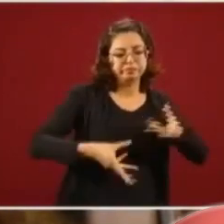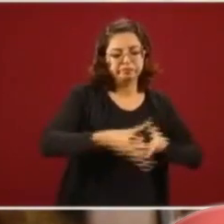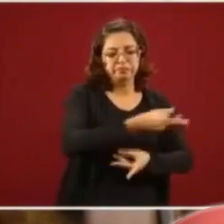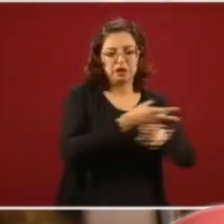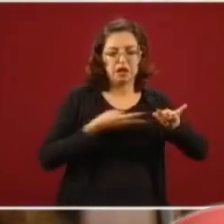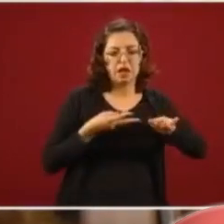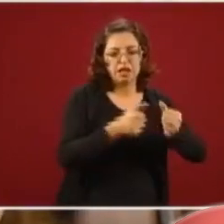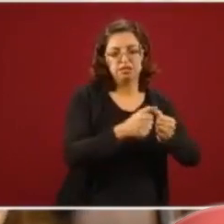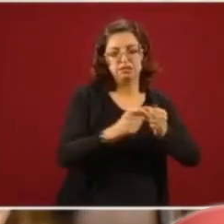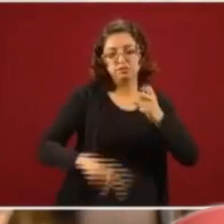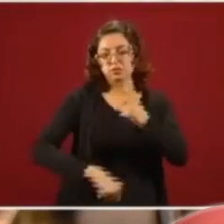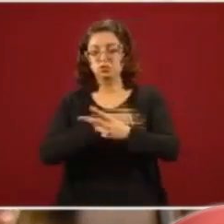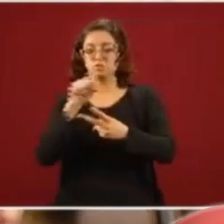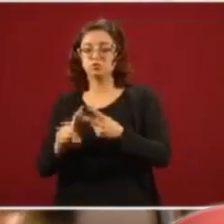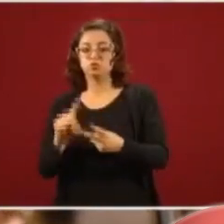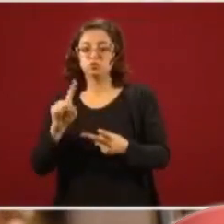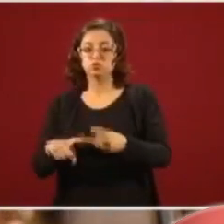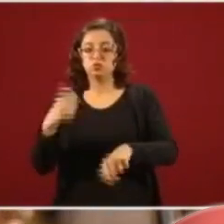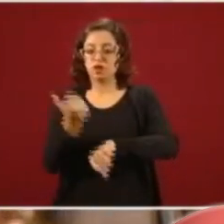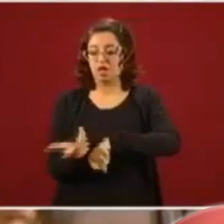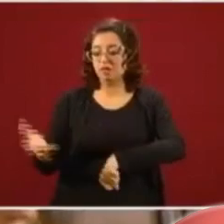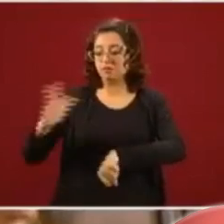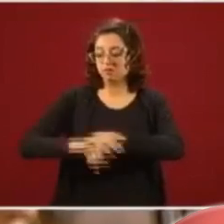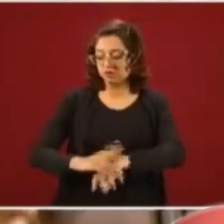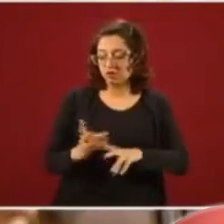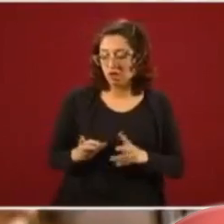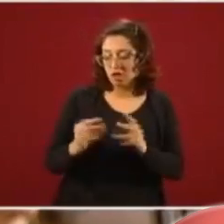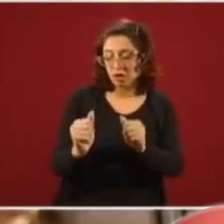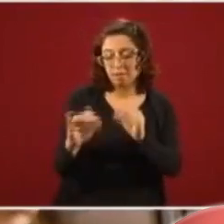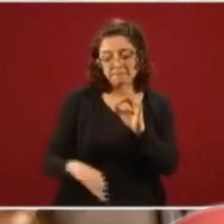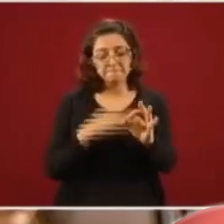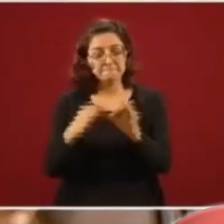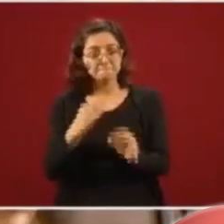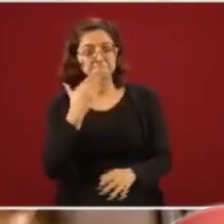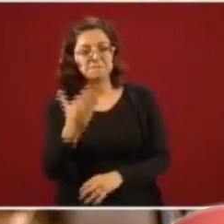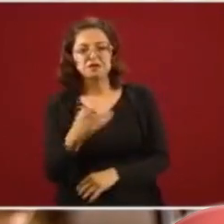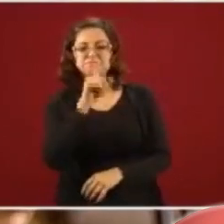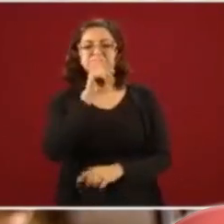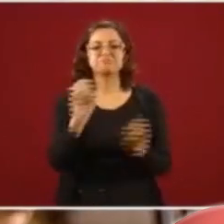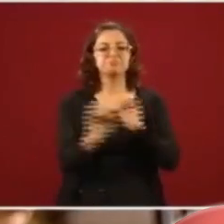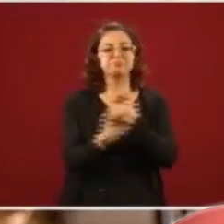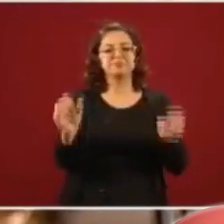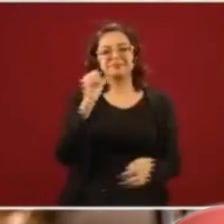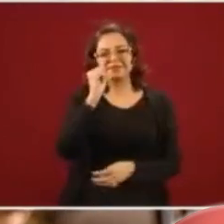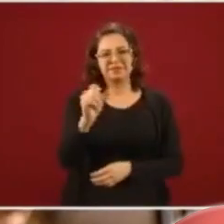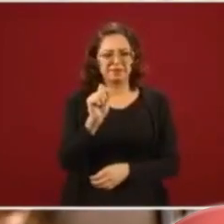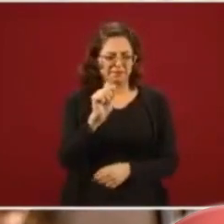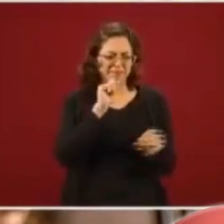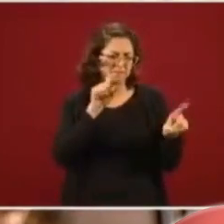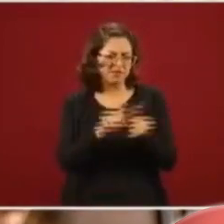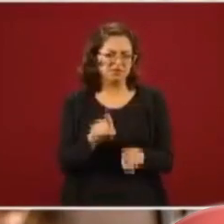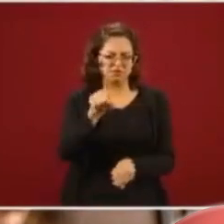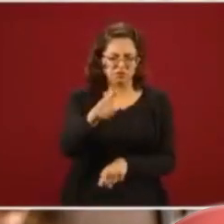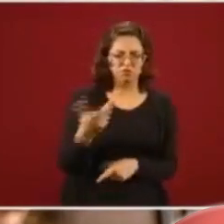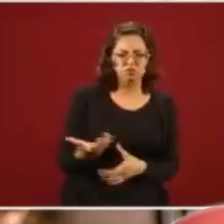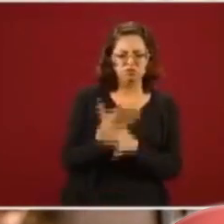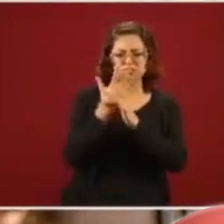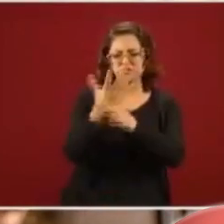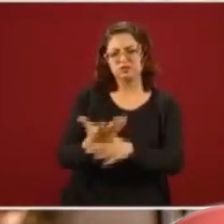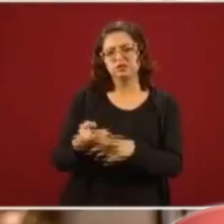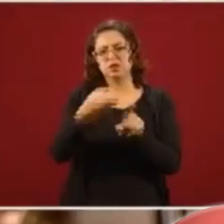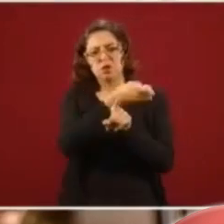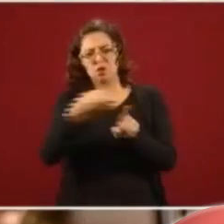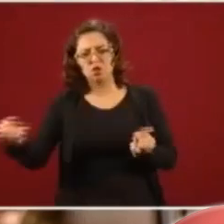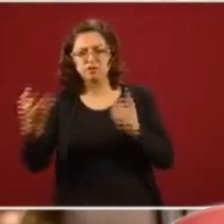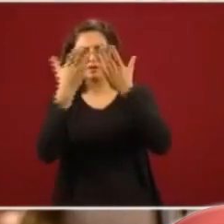se tiene una capacidad administrativa para gastar bien el dinero. Lo que usted dice, que hay un enorme problema de desorganización